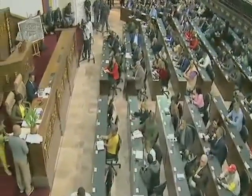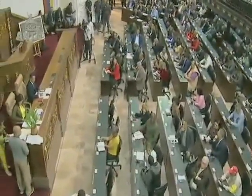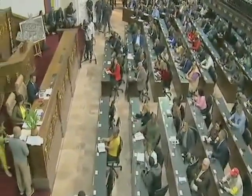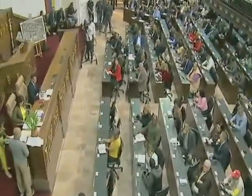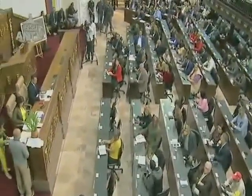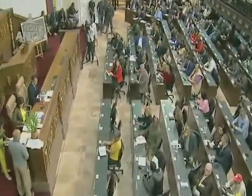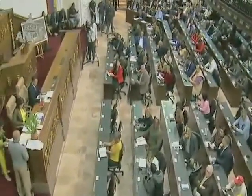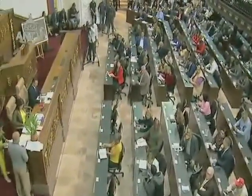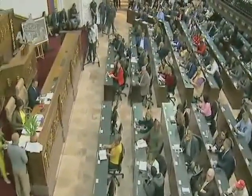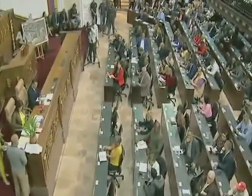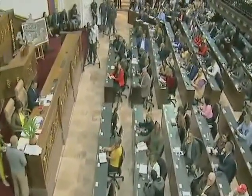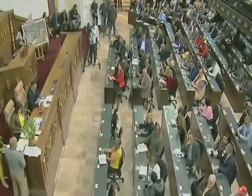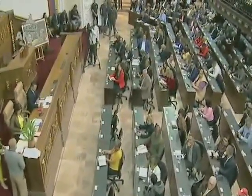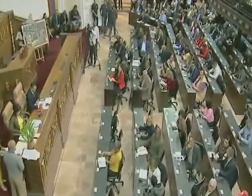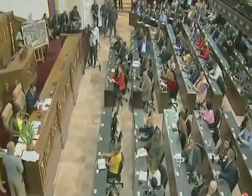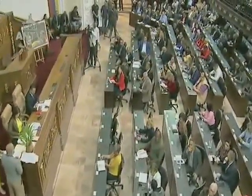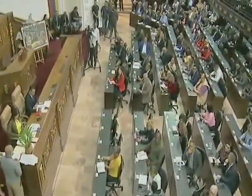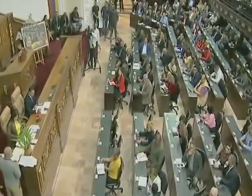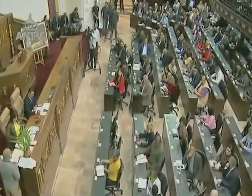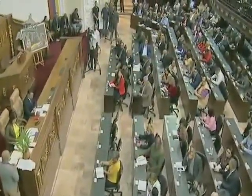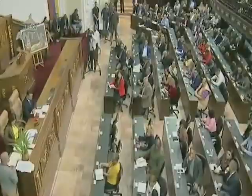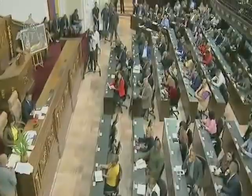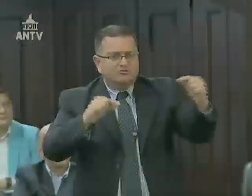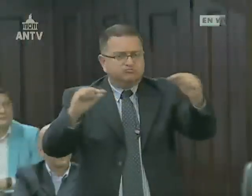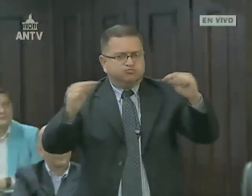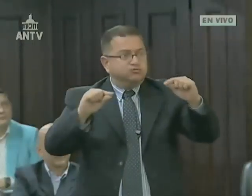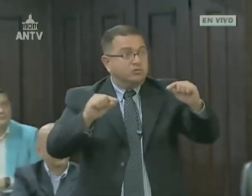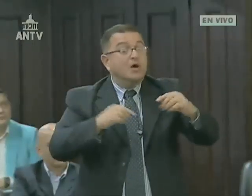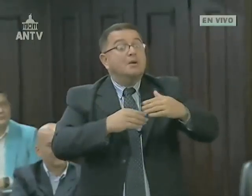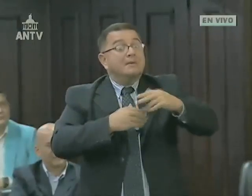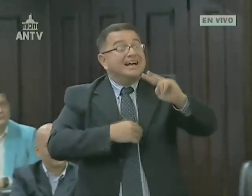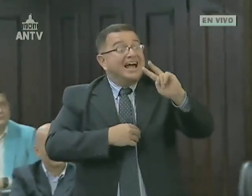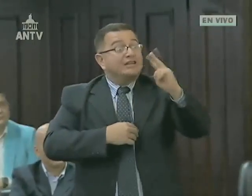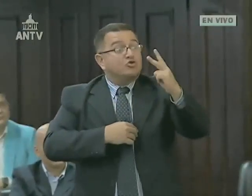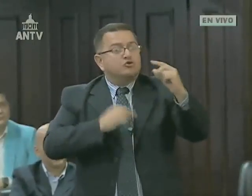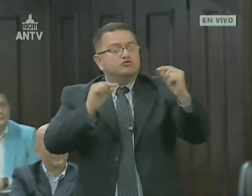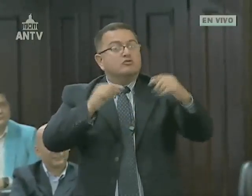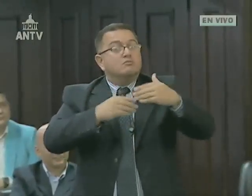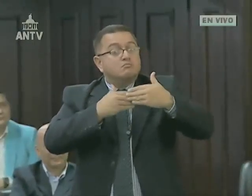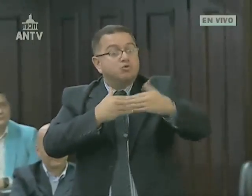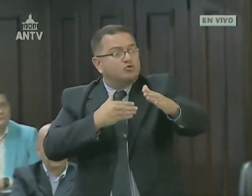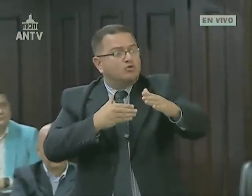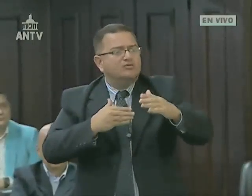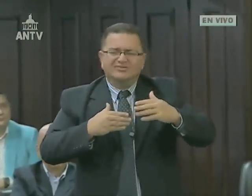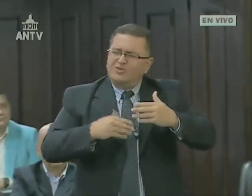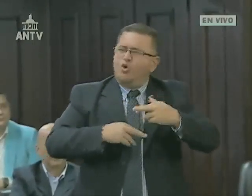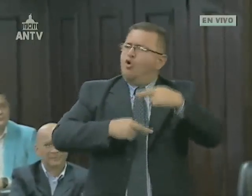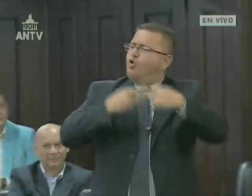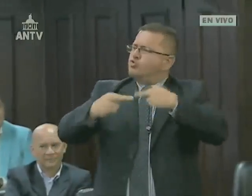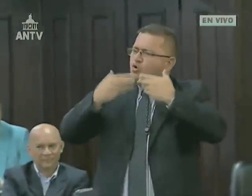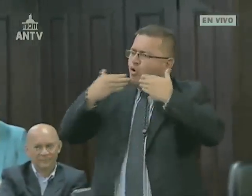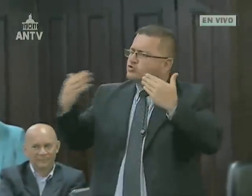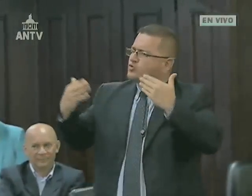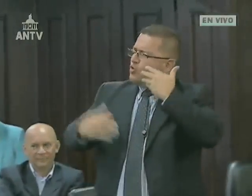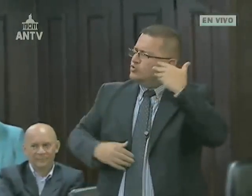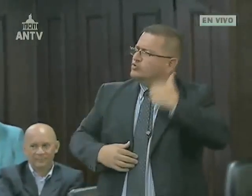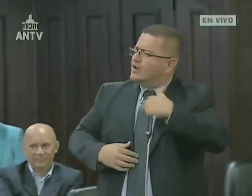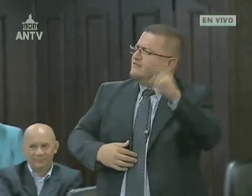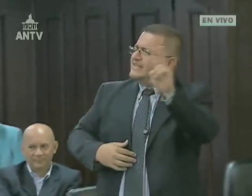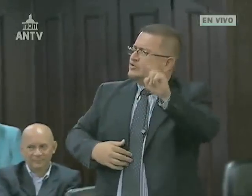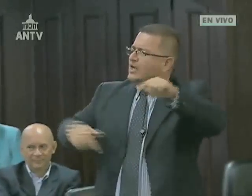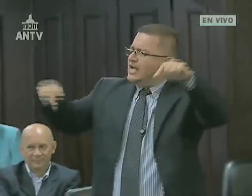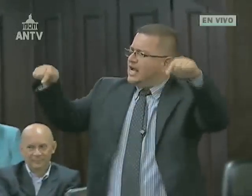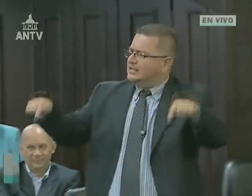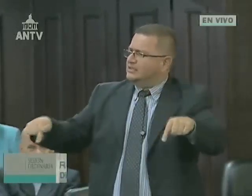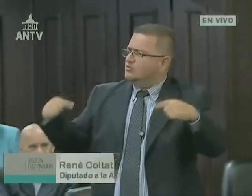que en todos los estados estamos próximamente, incluso el día 29, tenemos un encuentro de las personas sordas. Así